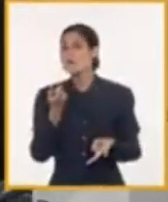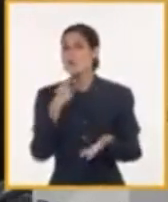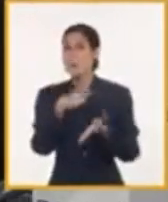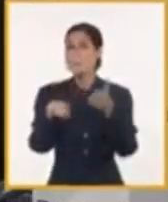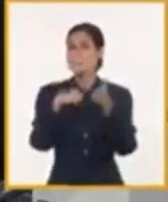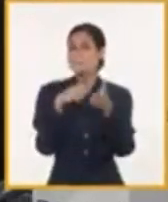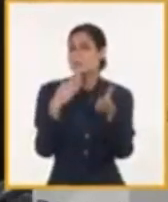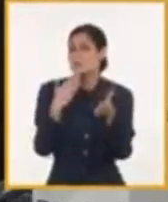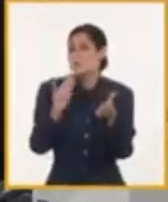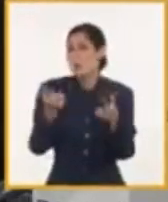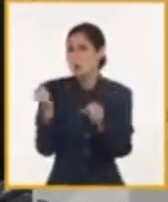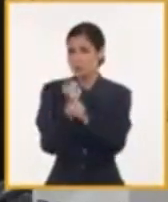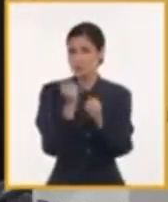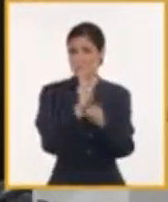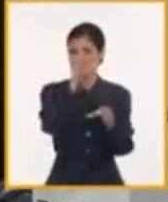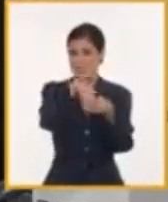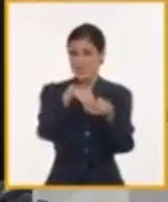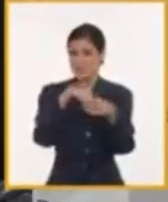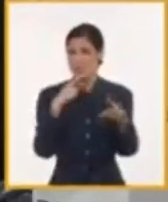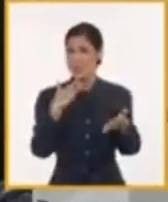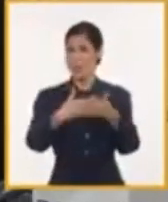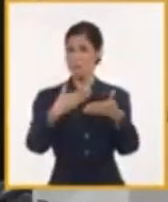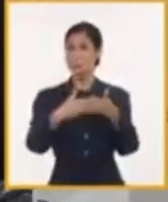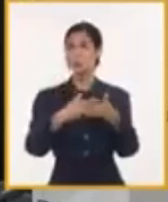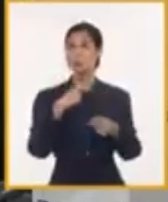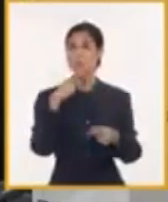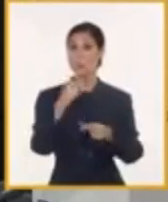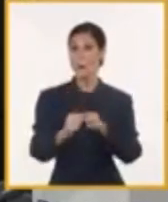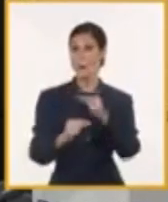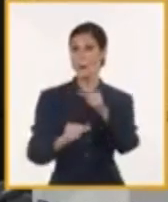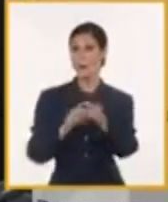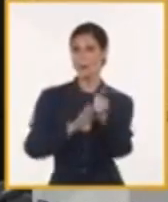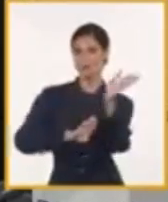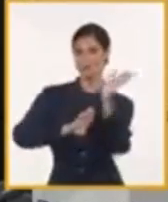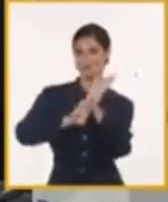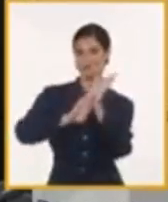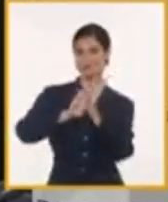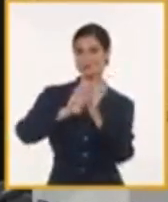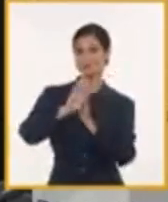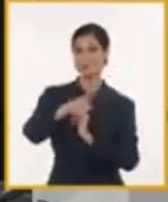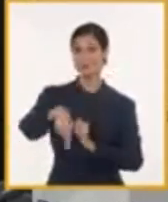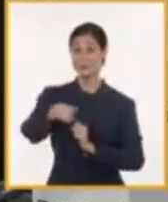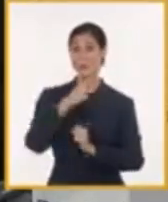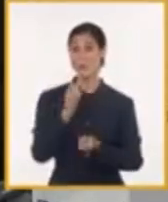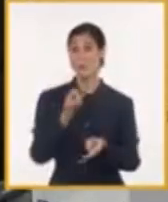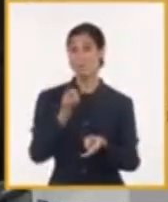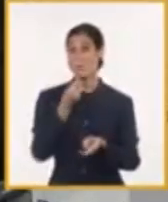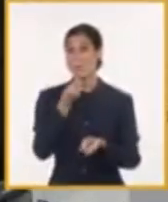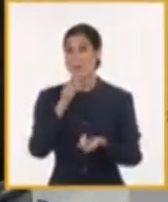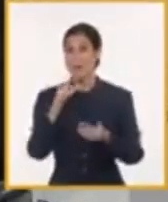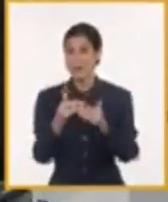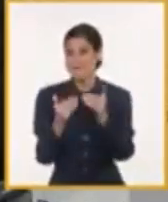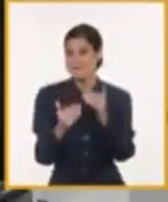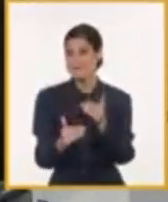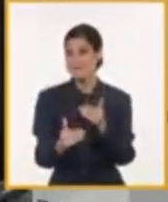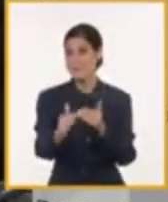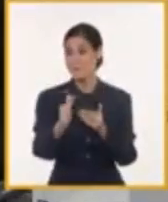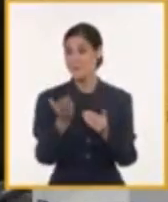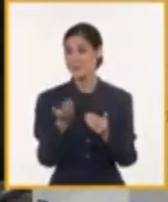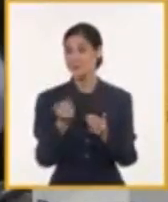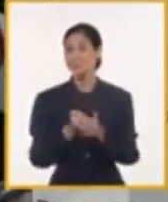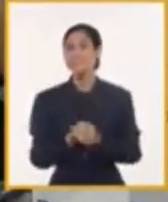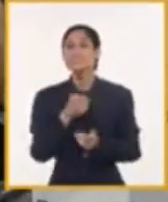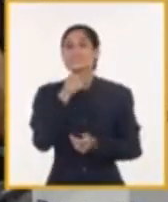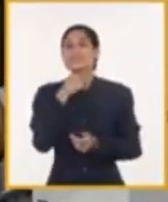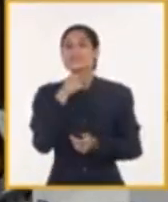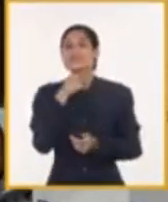trabajando, se está logrando. Por tanto, somos unos convencidos de que sí se puede producir más. No pensar de